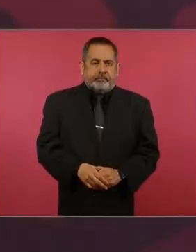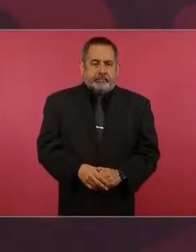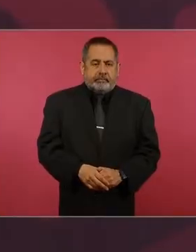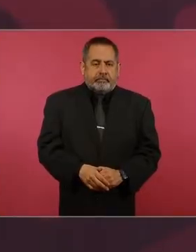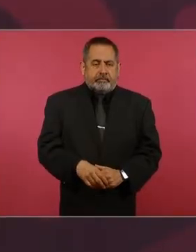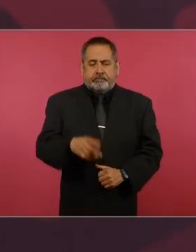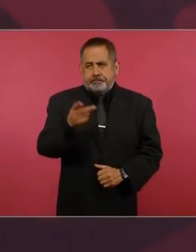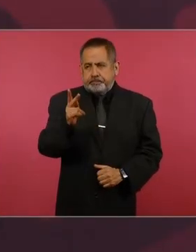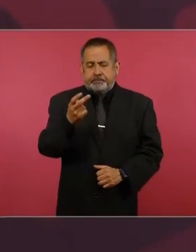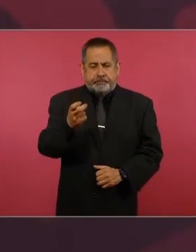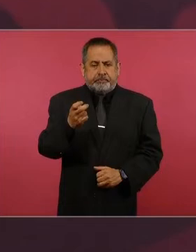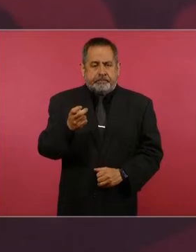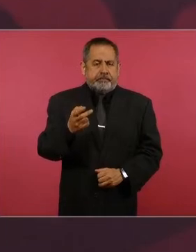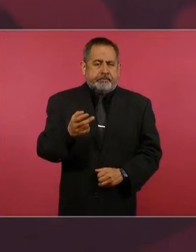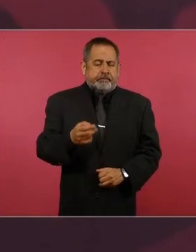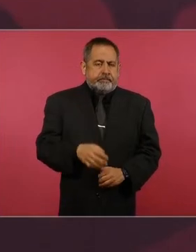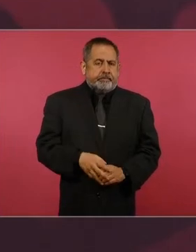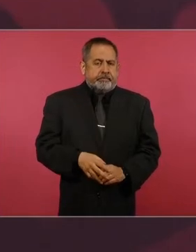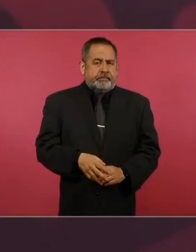pero así como eso,